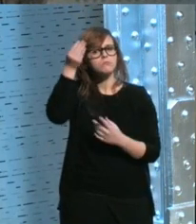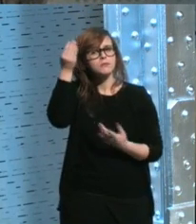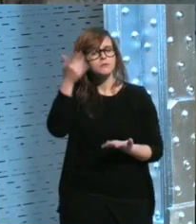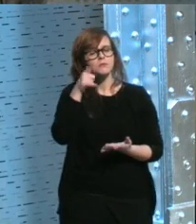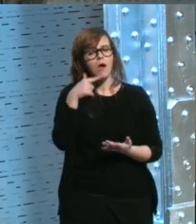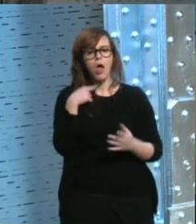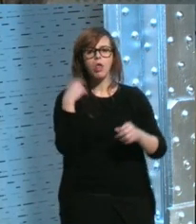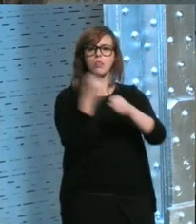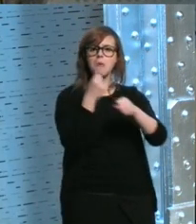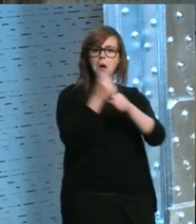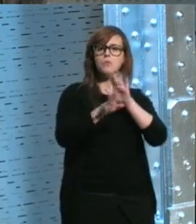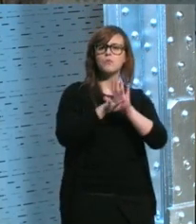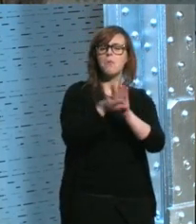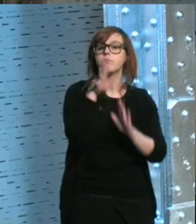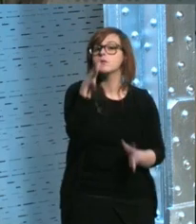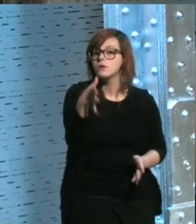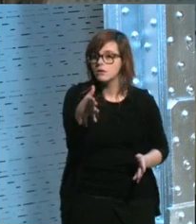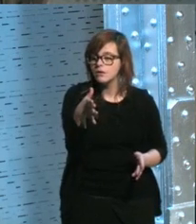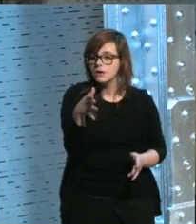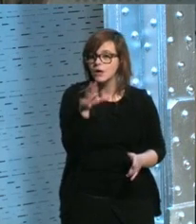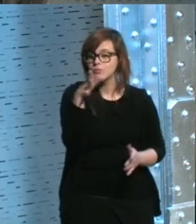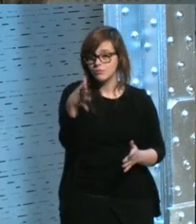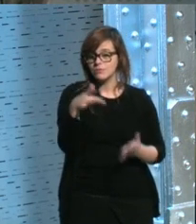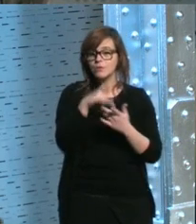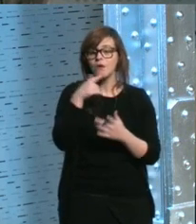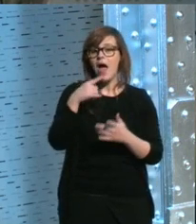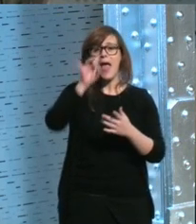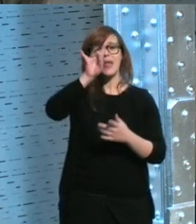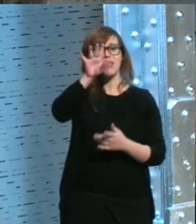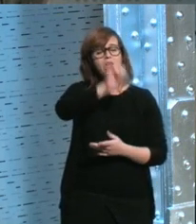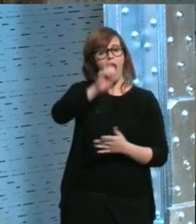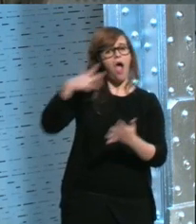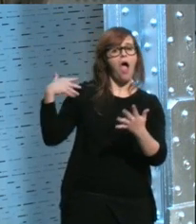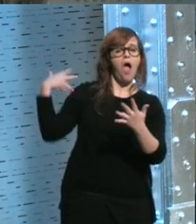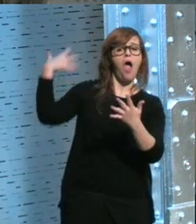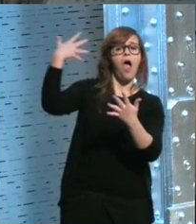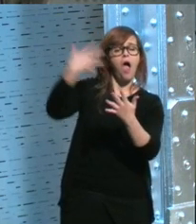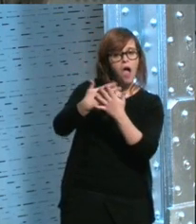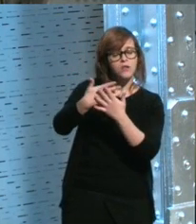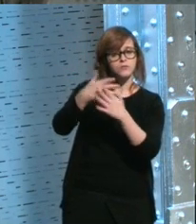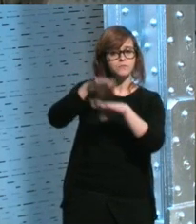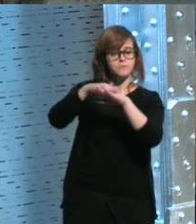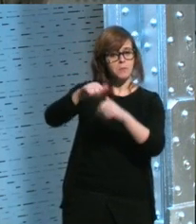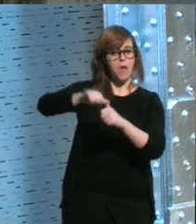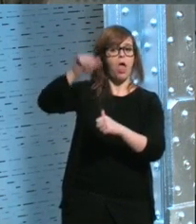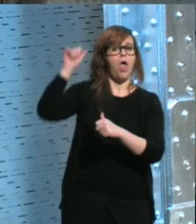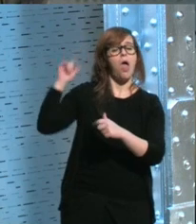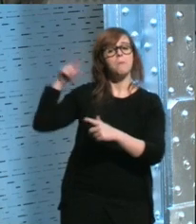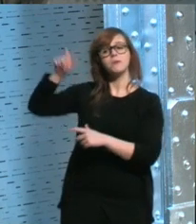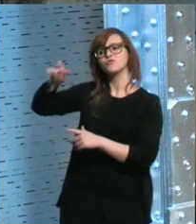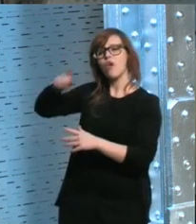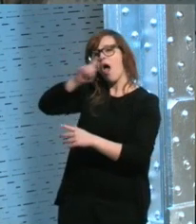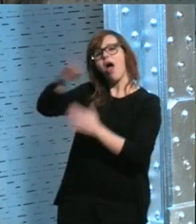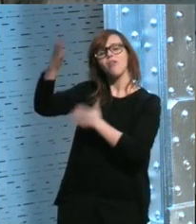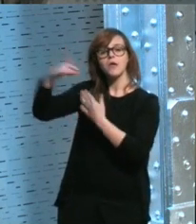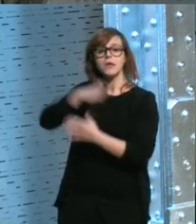está bajando es porque antes la gente hace 15 años quería cambiar el mundo y hacer dinero, y hoy en día